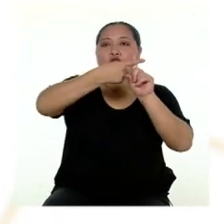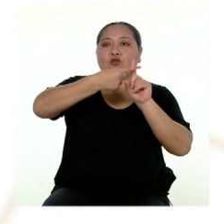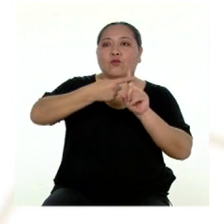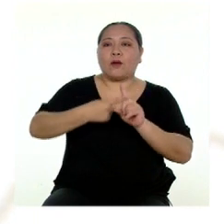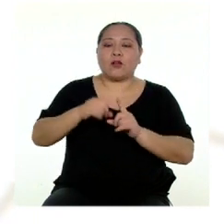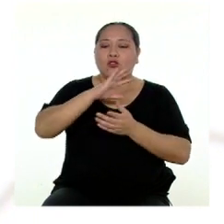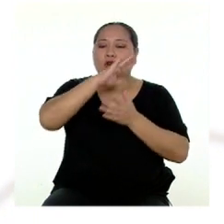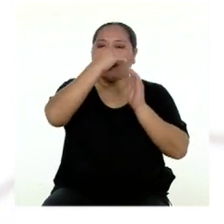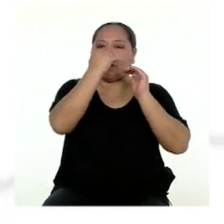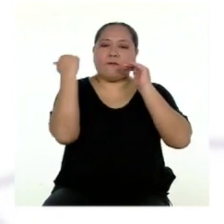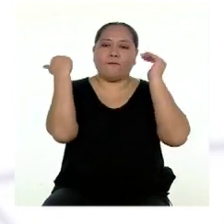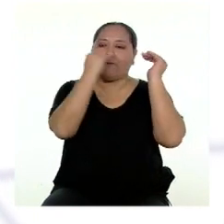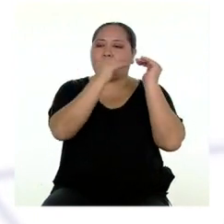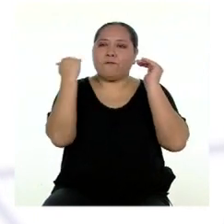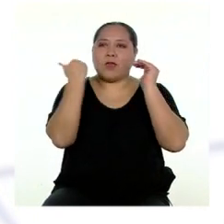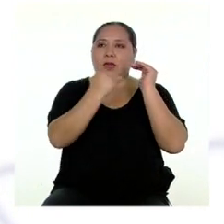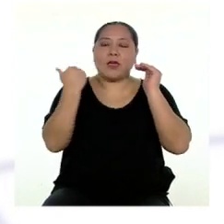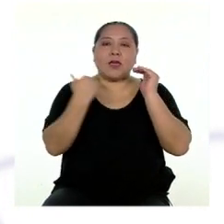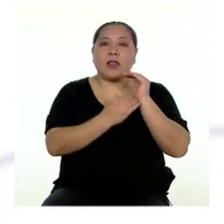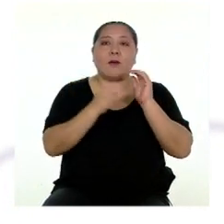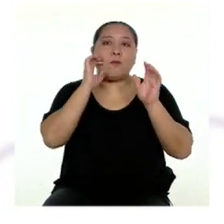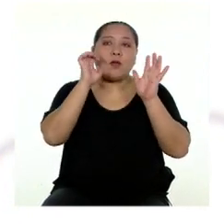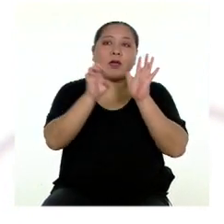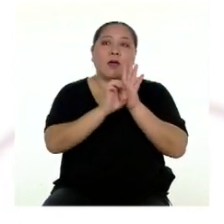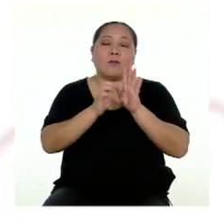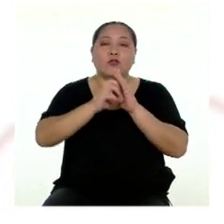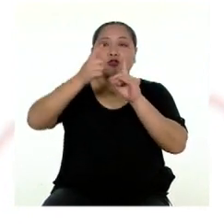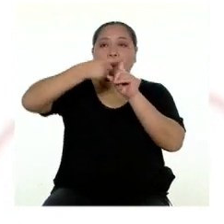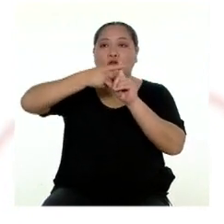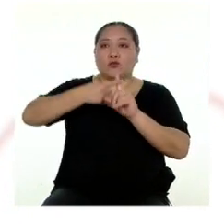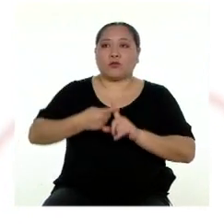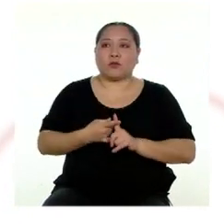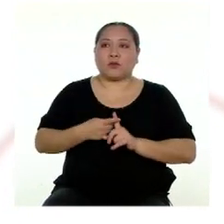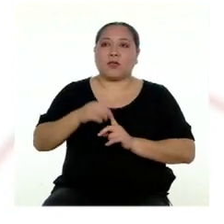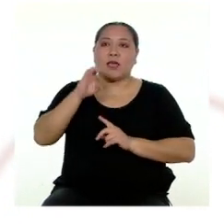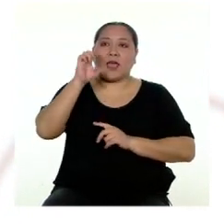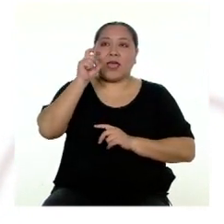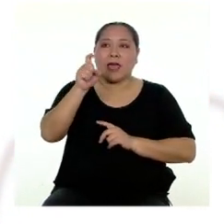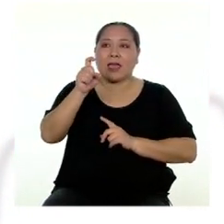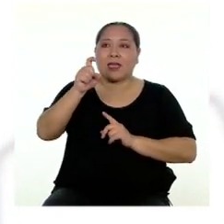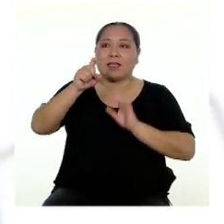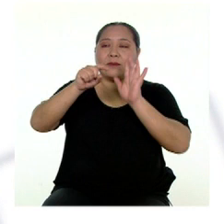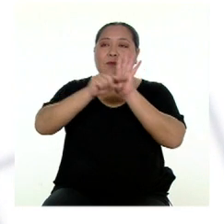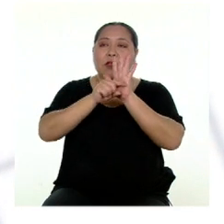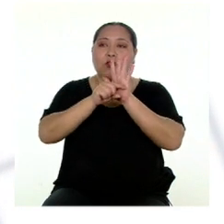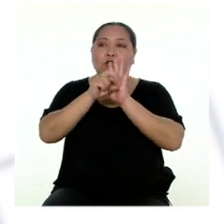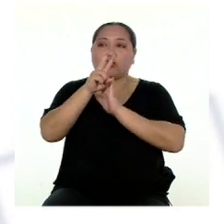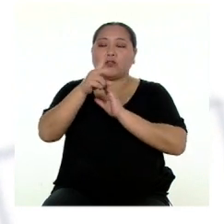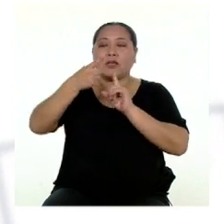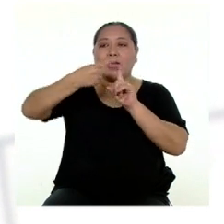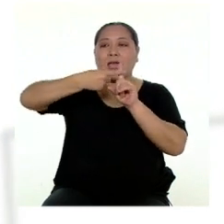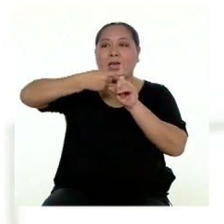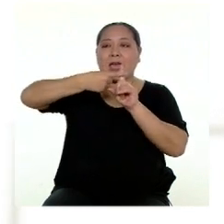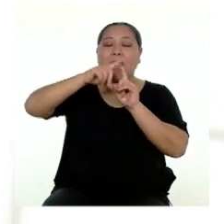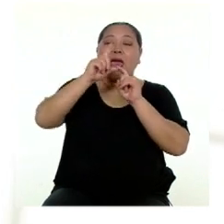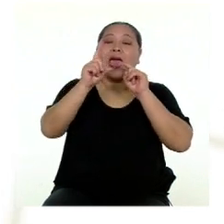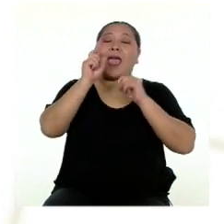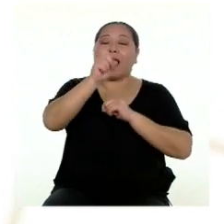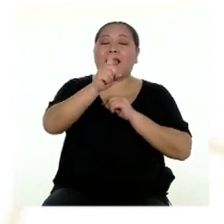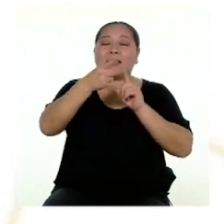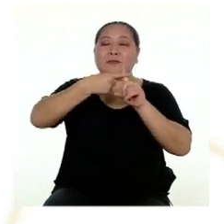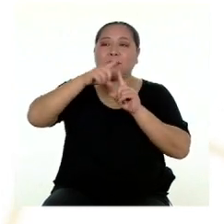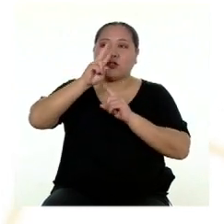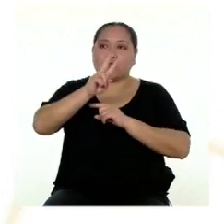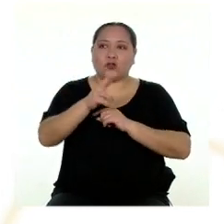elementos de las filas. Por ejemplo, si sumamos los valores de las celdas x menos 2 y x más 2, el resultado va a